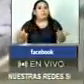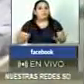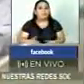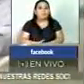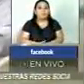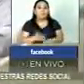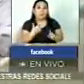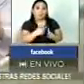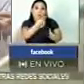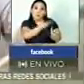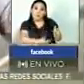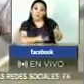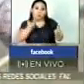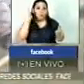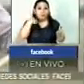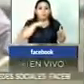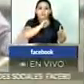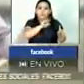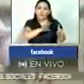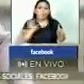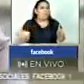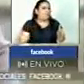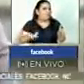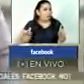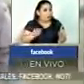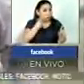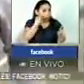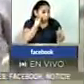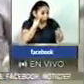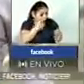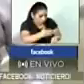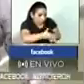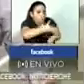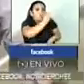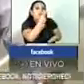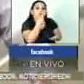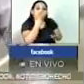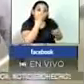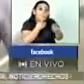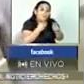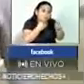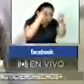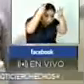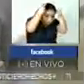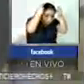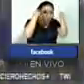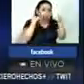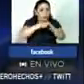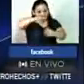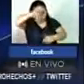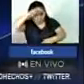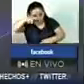Pero don Israel no solo se dedica a cuidar su cabrita, también es un agricultor.